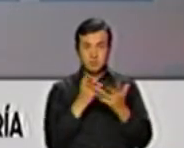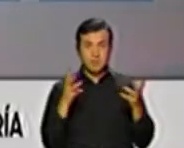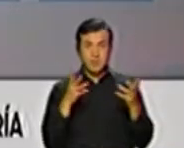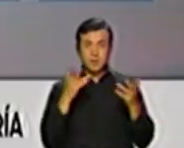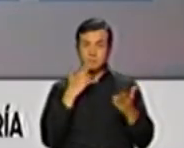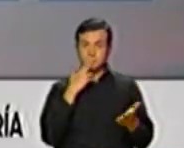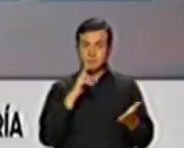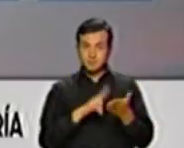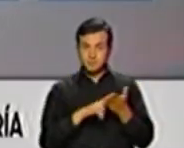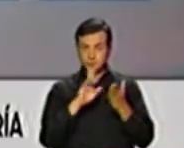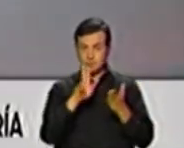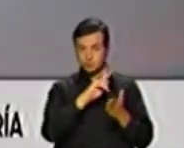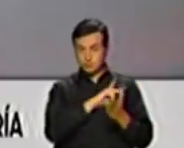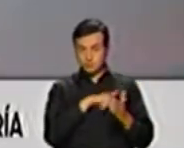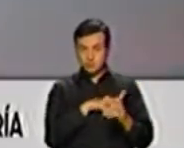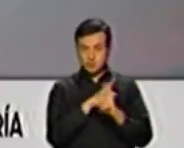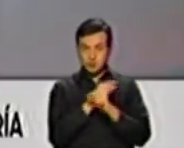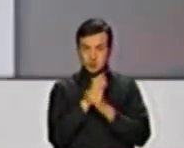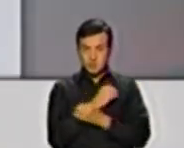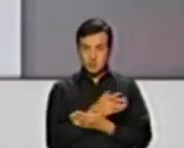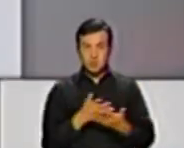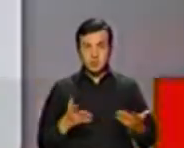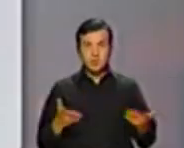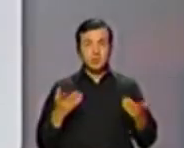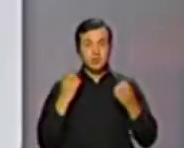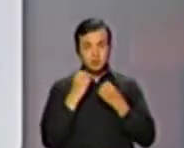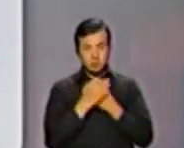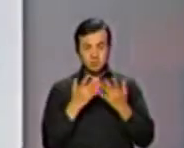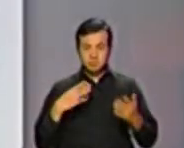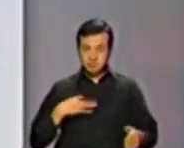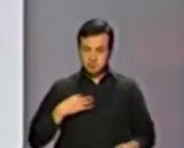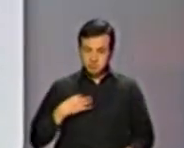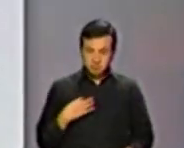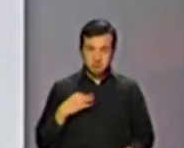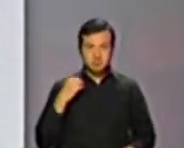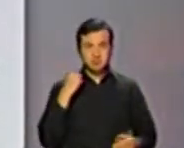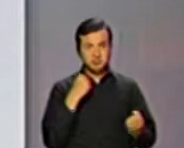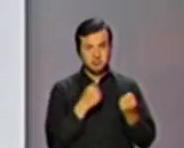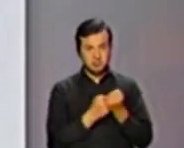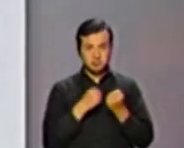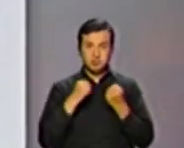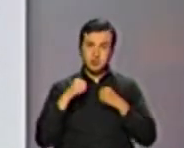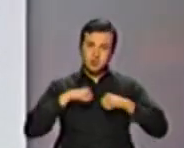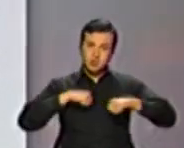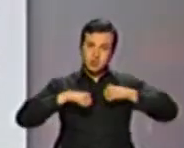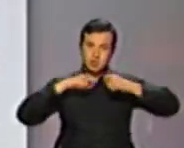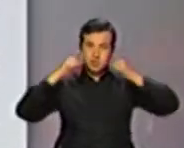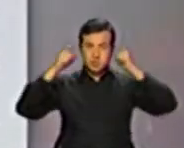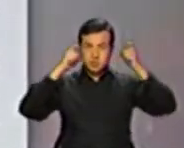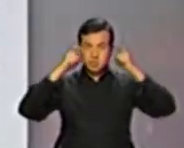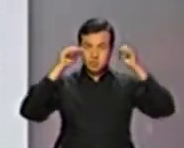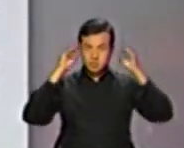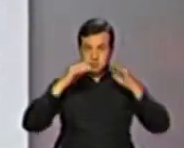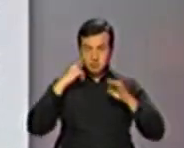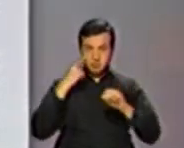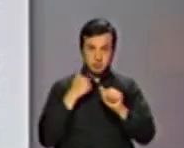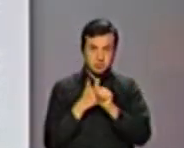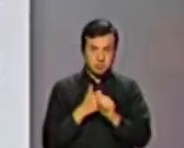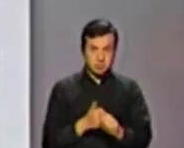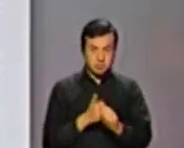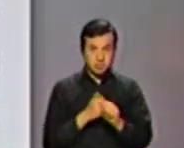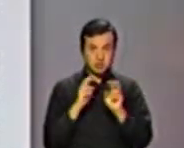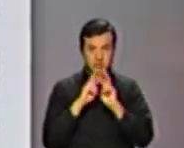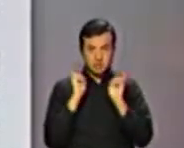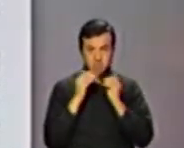un comunicado en su cuenta de Twitter, en el que destacó su disposición de colaborar con los organismos de control para dar seguimiento a este